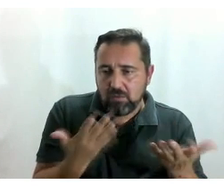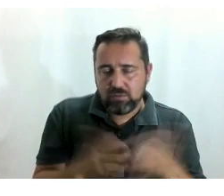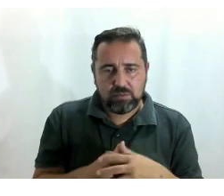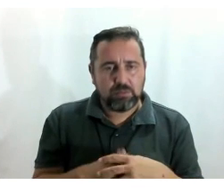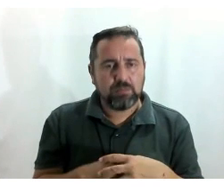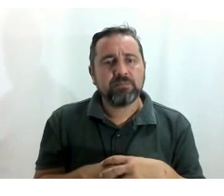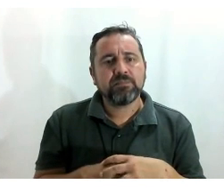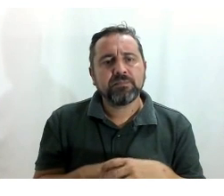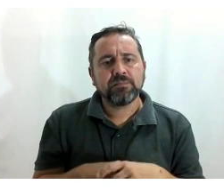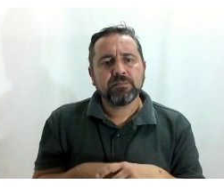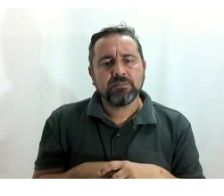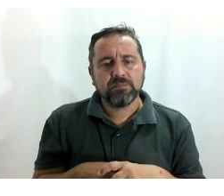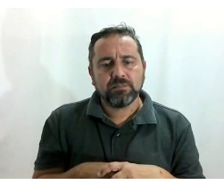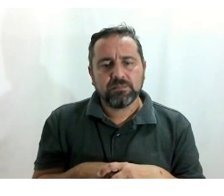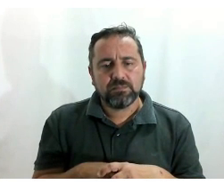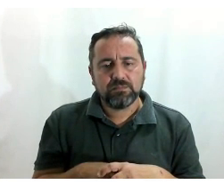concreto.